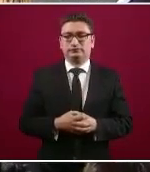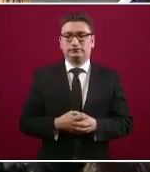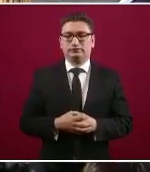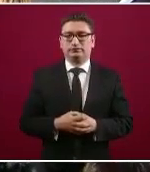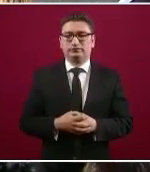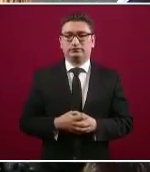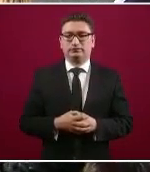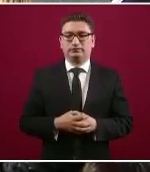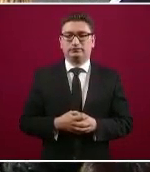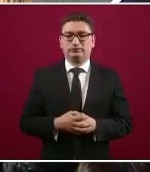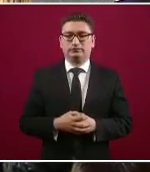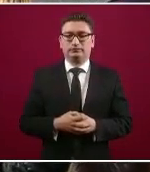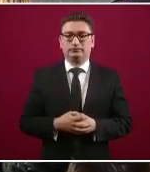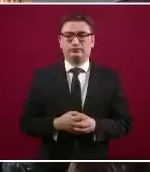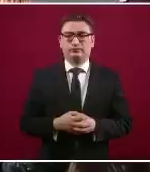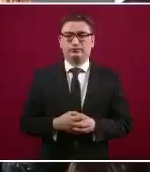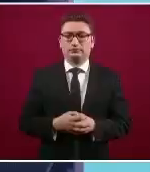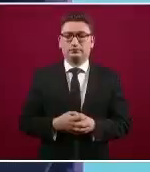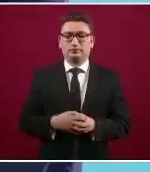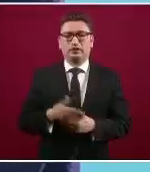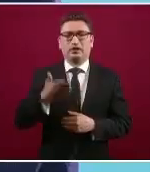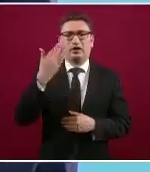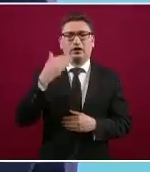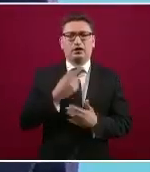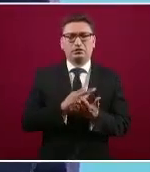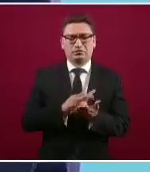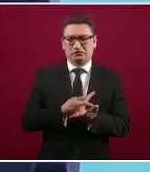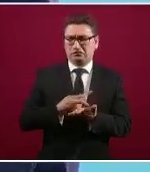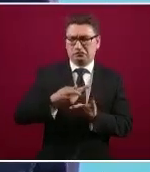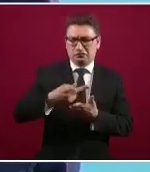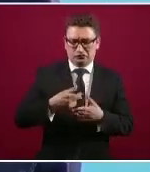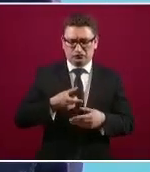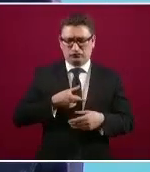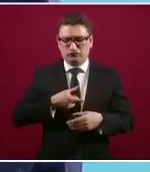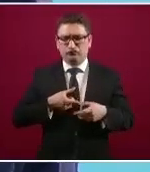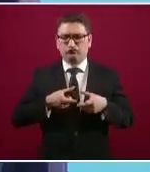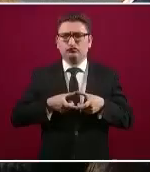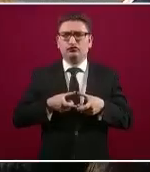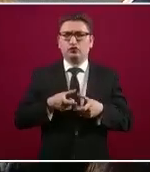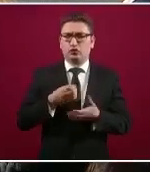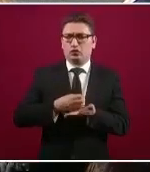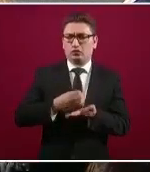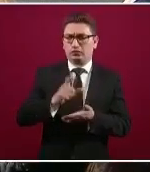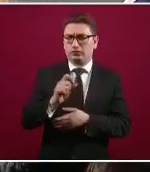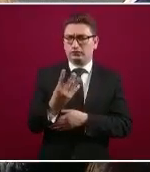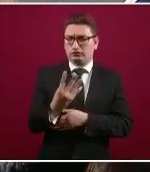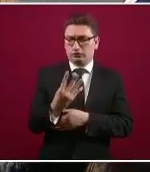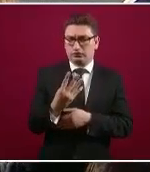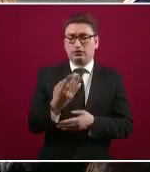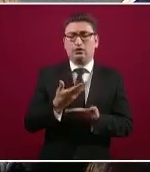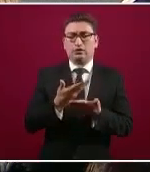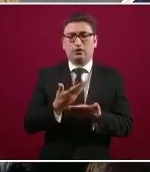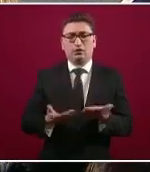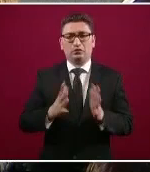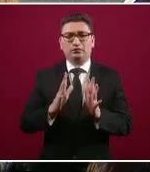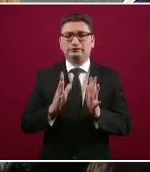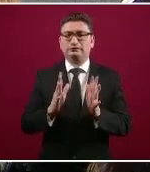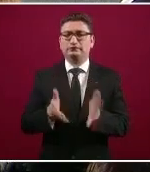Tenía pues una marca de 24 medallas de oro y ya se